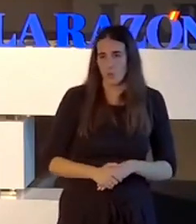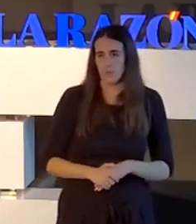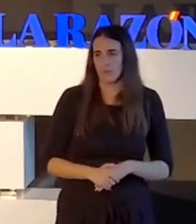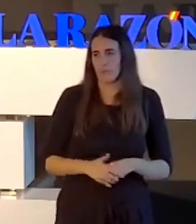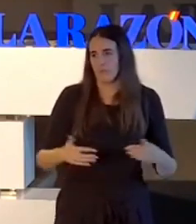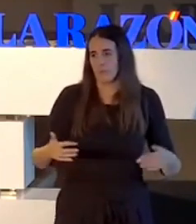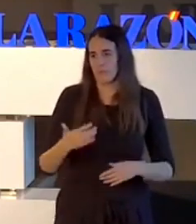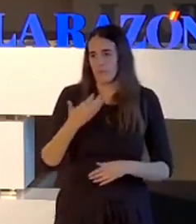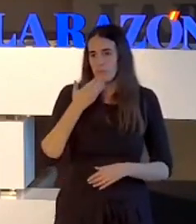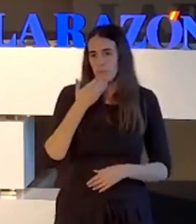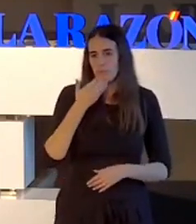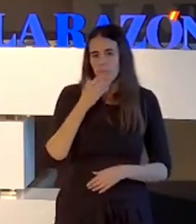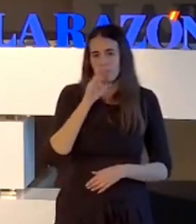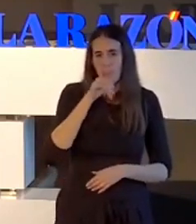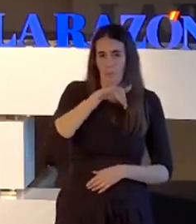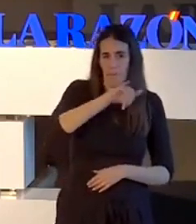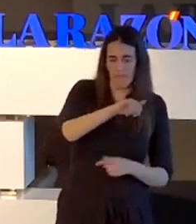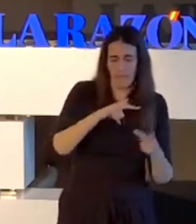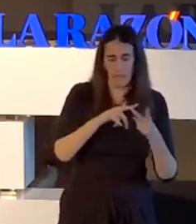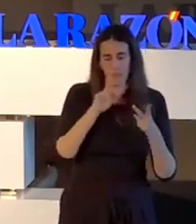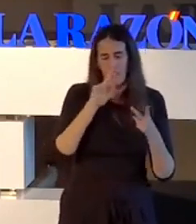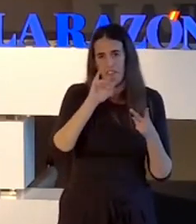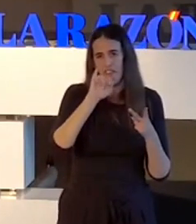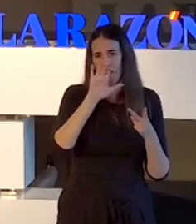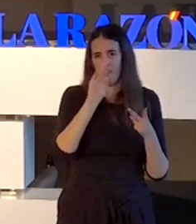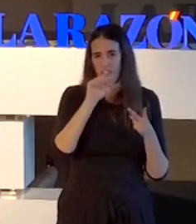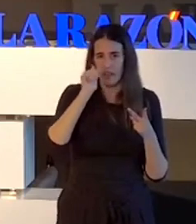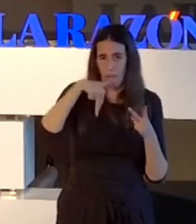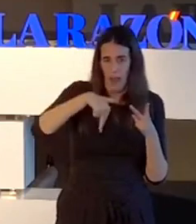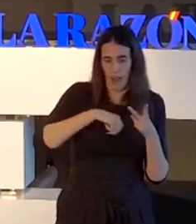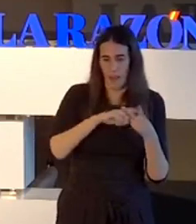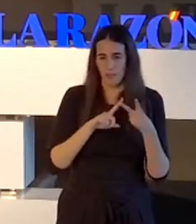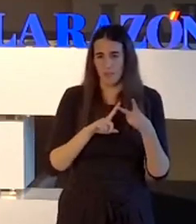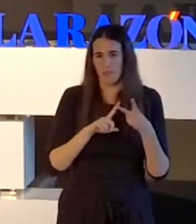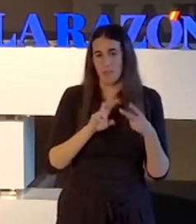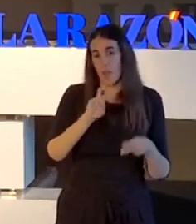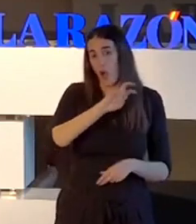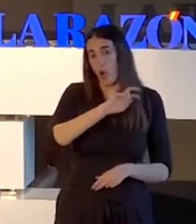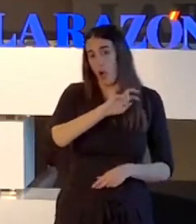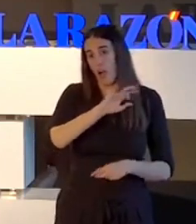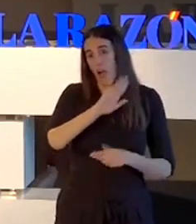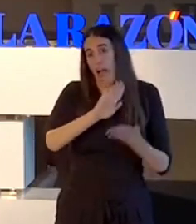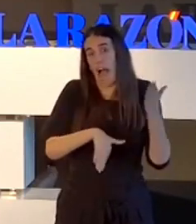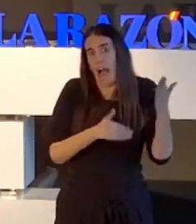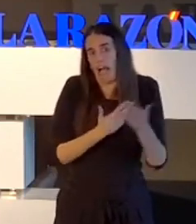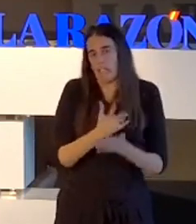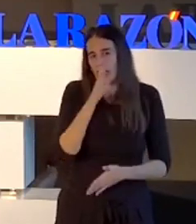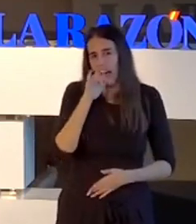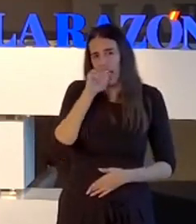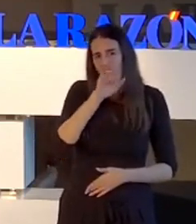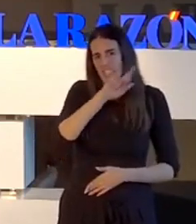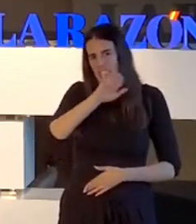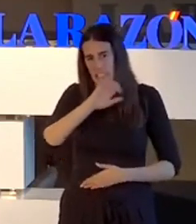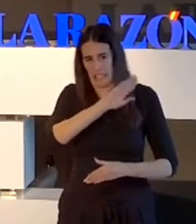poner ahí a Adam Smith lo podemos poner a fredman ahí dio pu dio hay algunos que hasta lo pondrían a jaek ahí